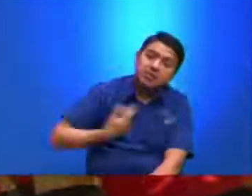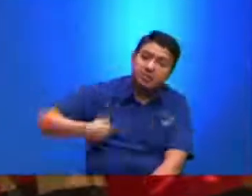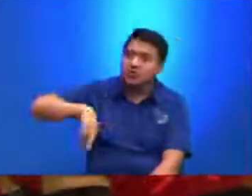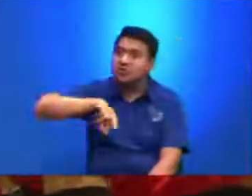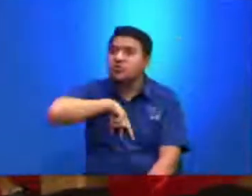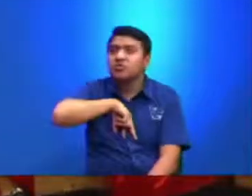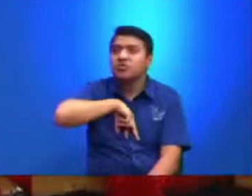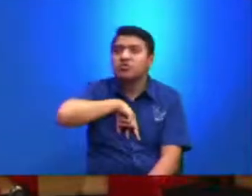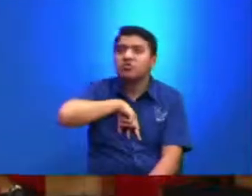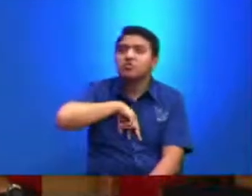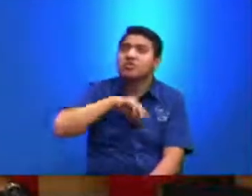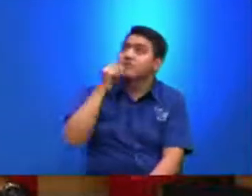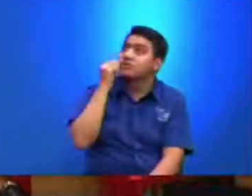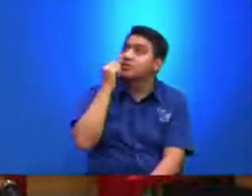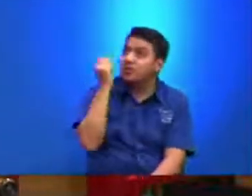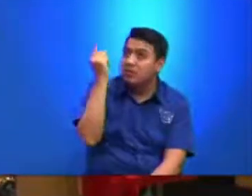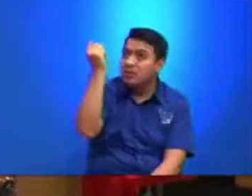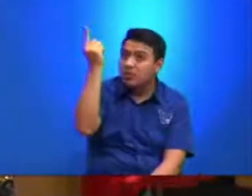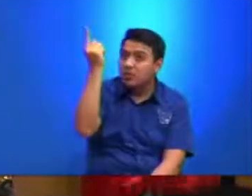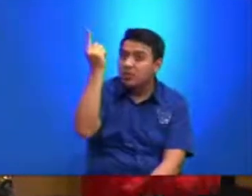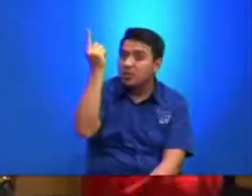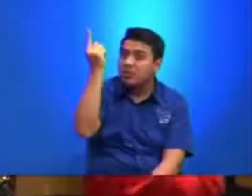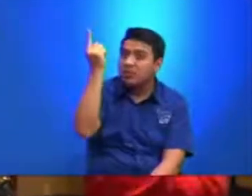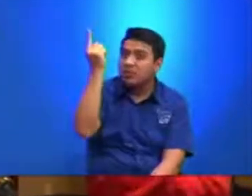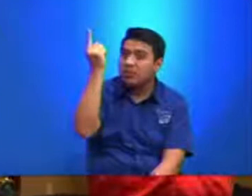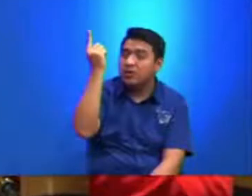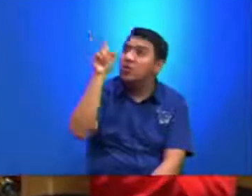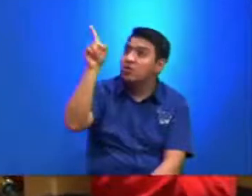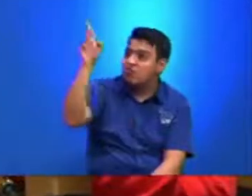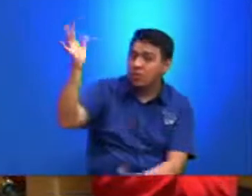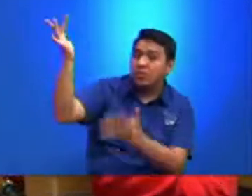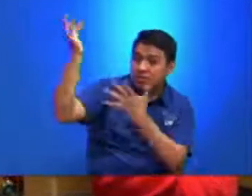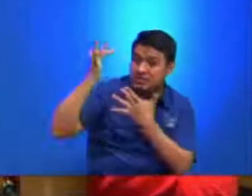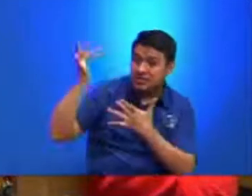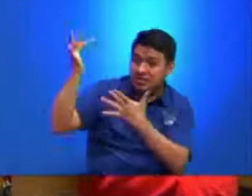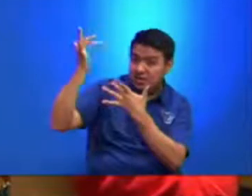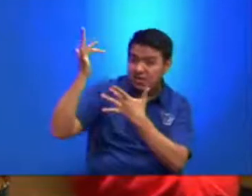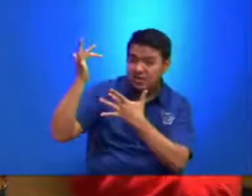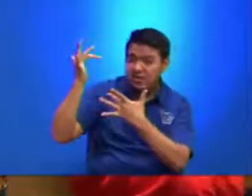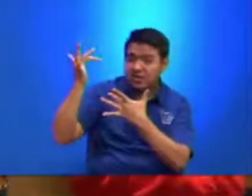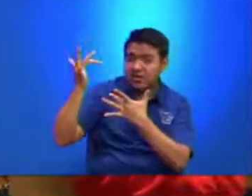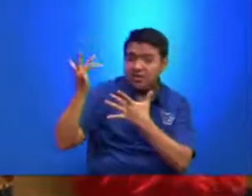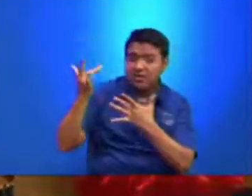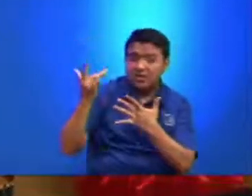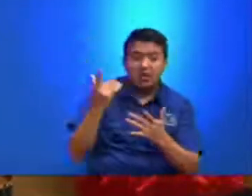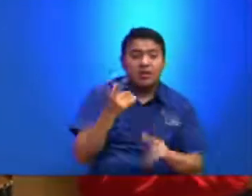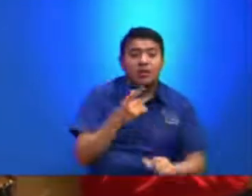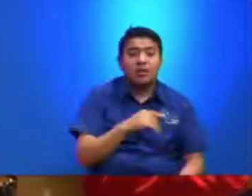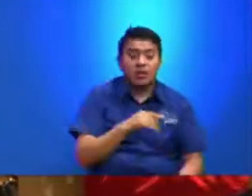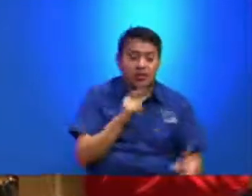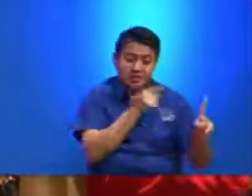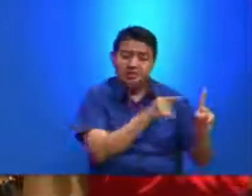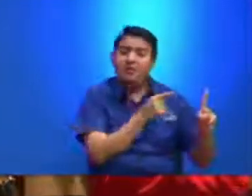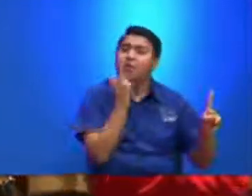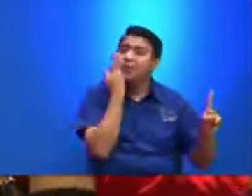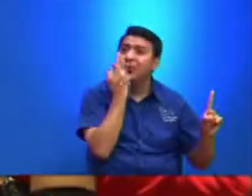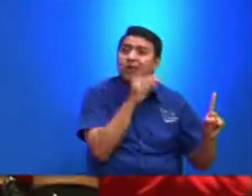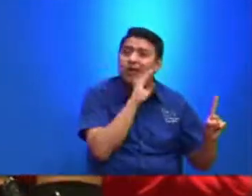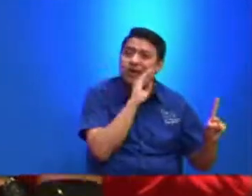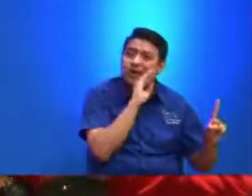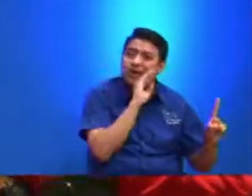nosotros. Señor, te compadeciste de aquella mujer de flujo de sangre de 12 años.